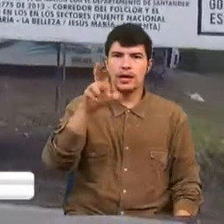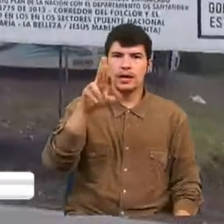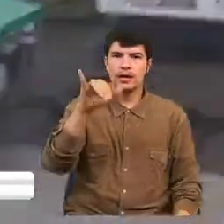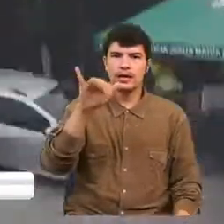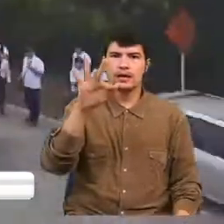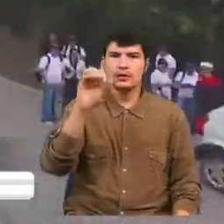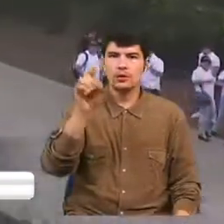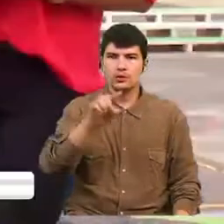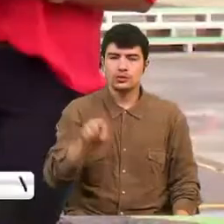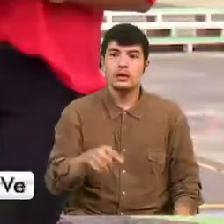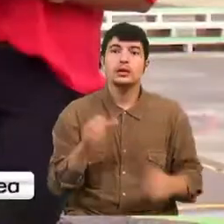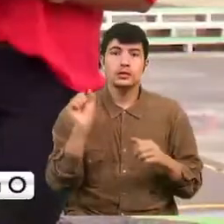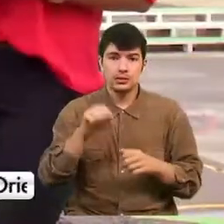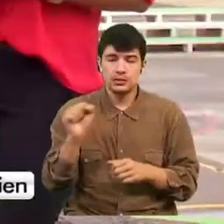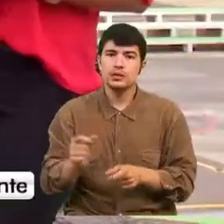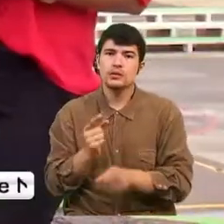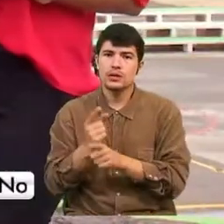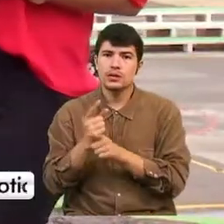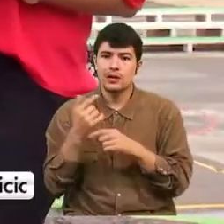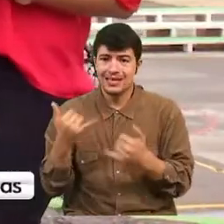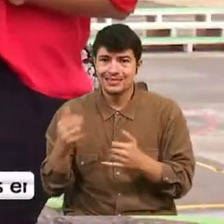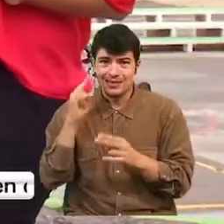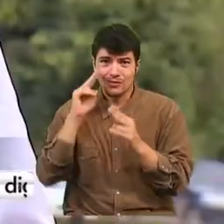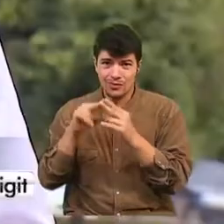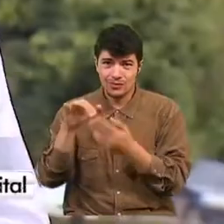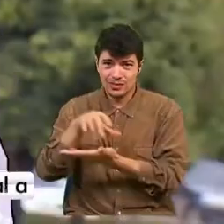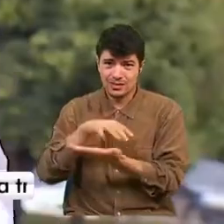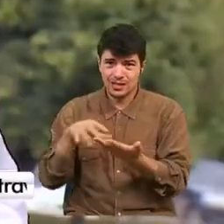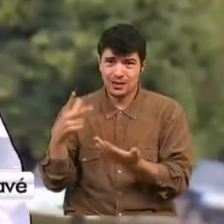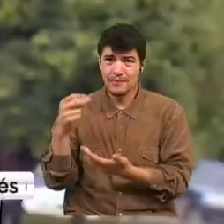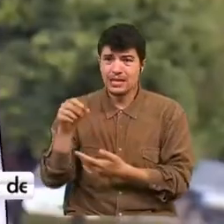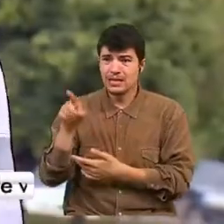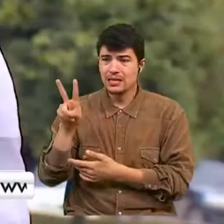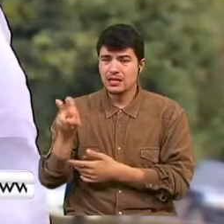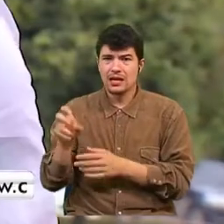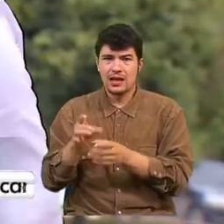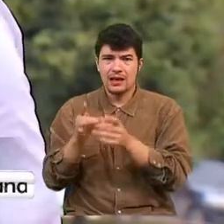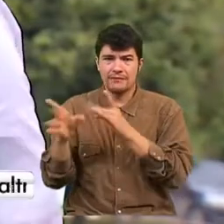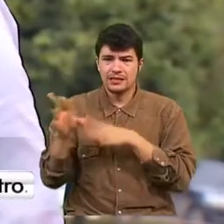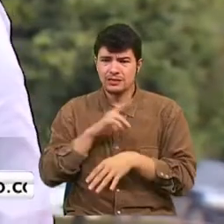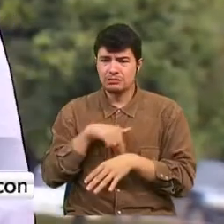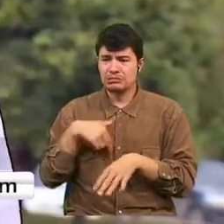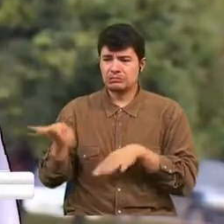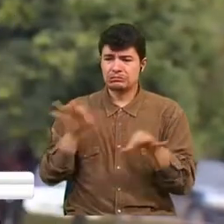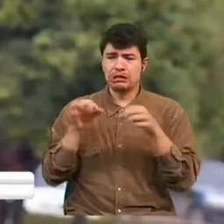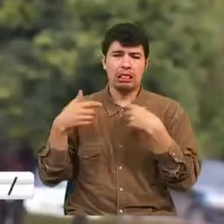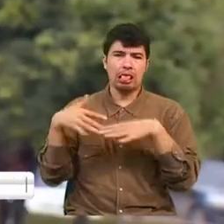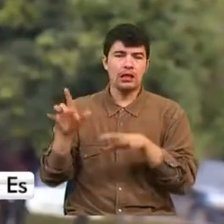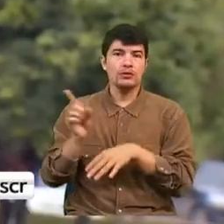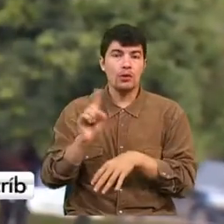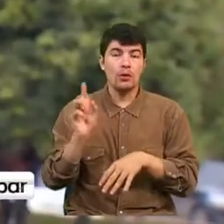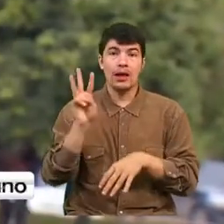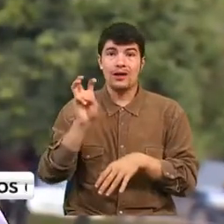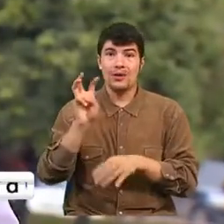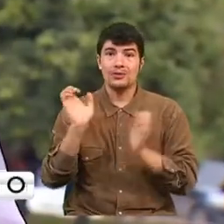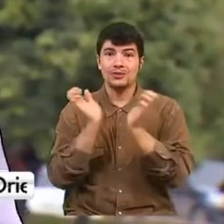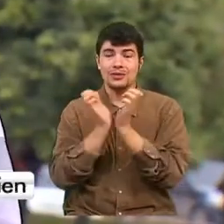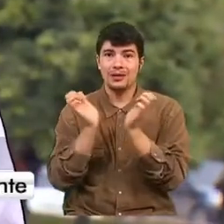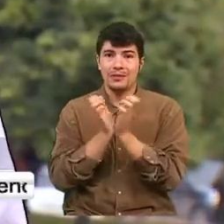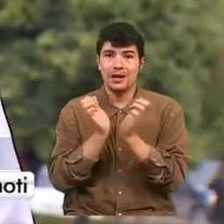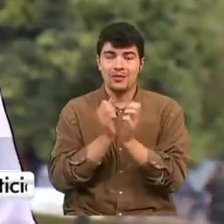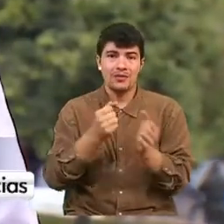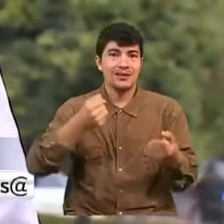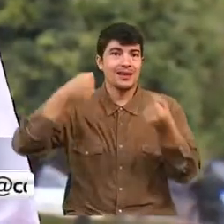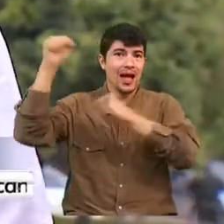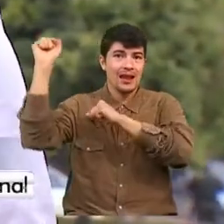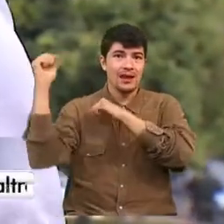Expedición Santander 2017 también, esa es una fecha que no escogimos al azar. El 8 de mayo fue la victoria no